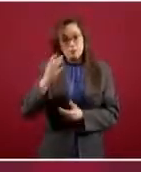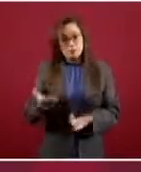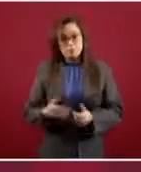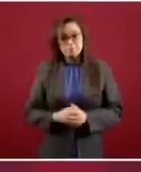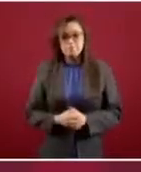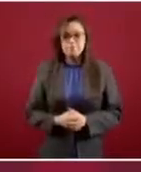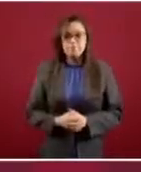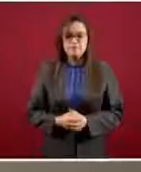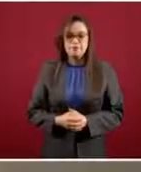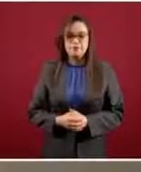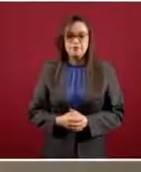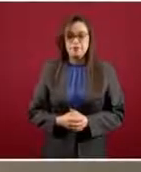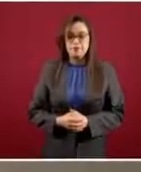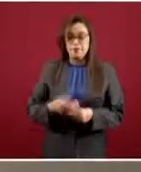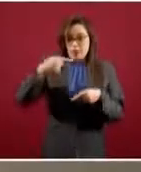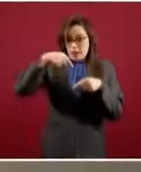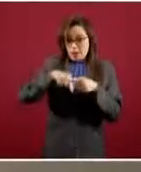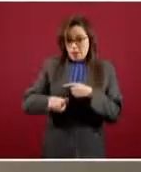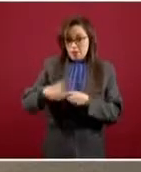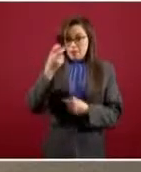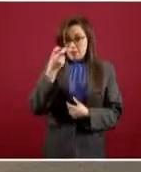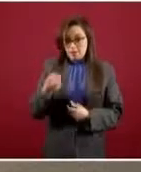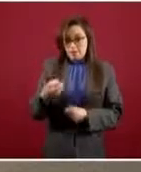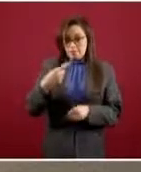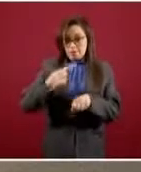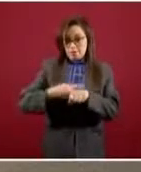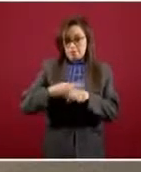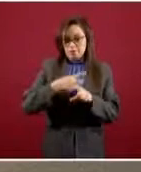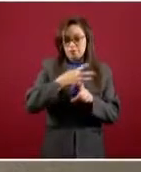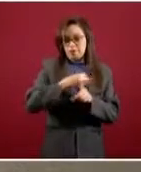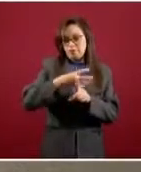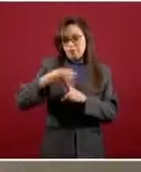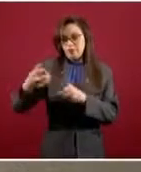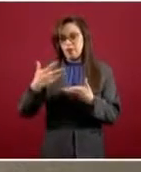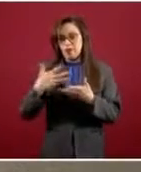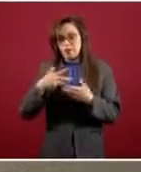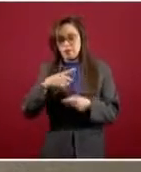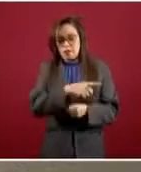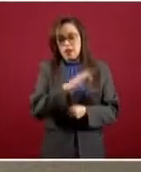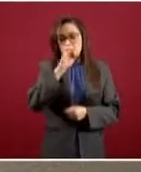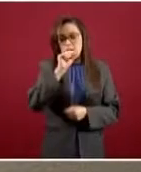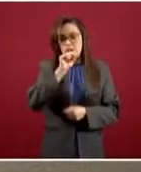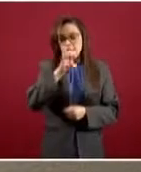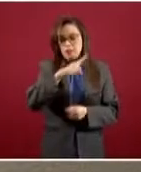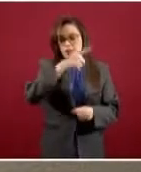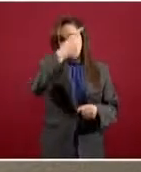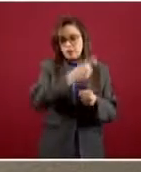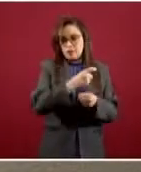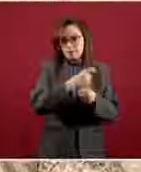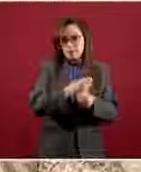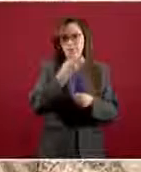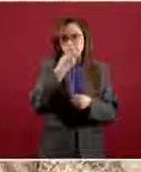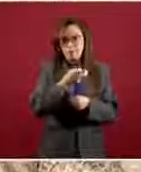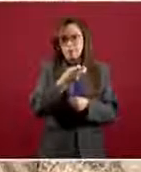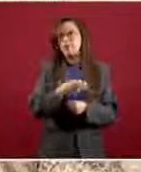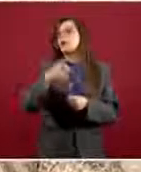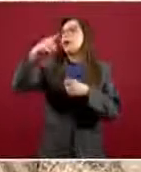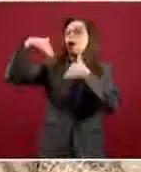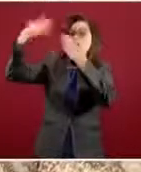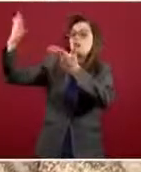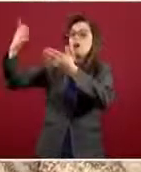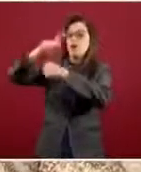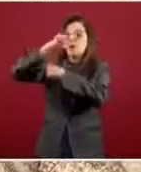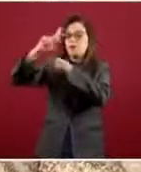Cuando empezamos la epidemia y tuvimos la fase 1, que identificamos como la fase de importación del virus, teníamos muy